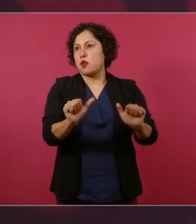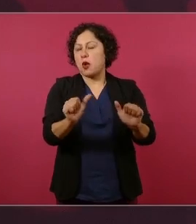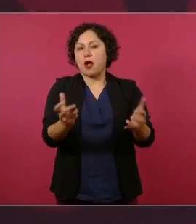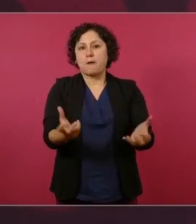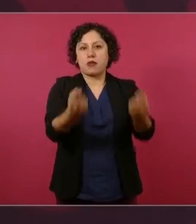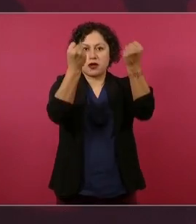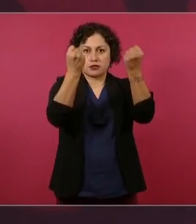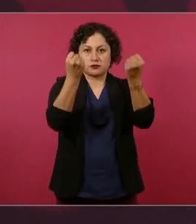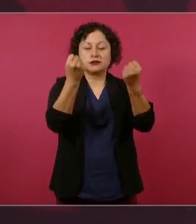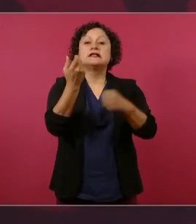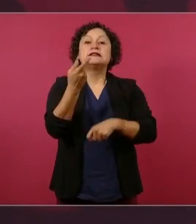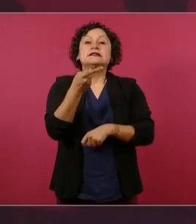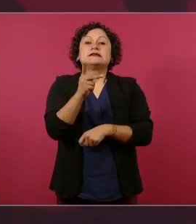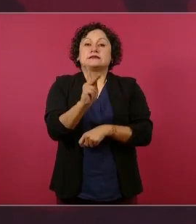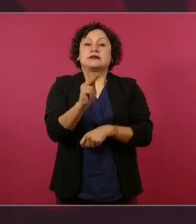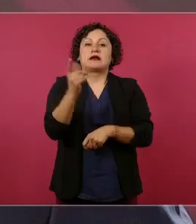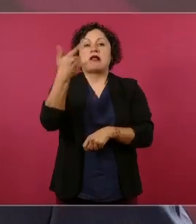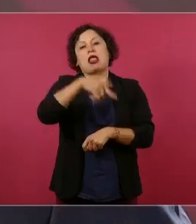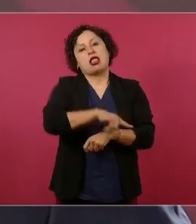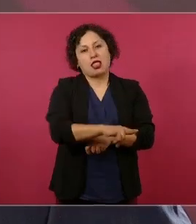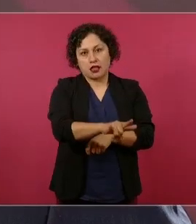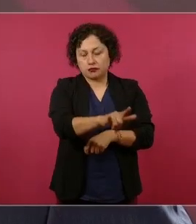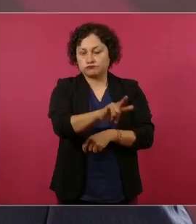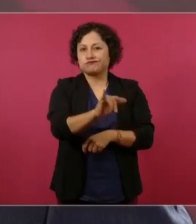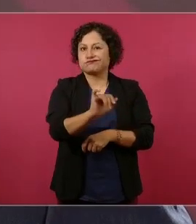aparatoso y